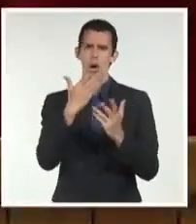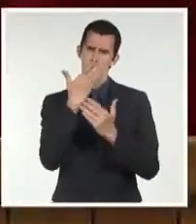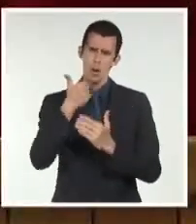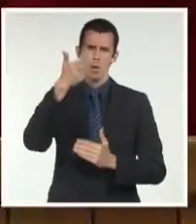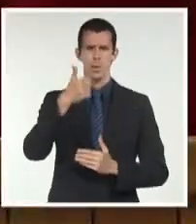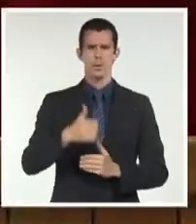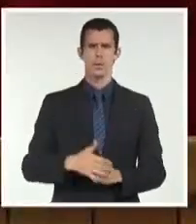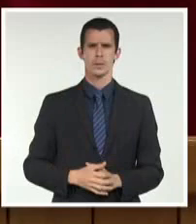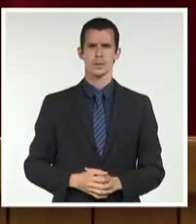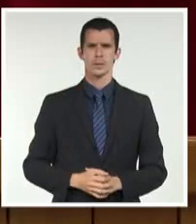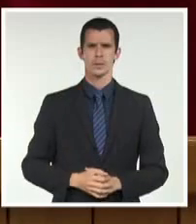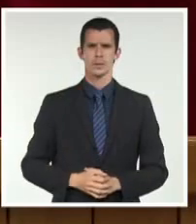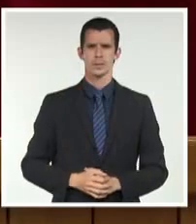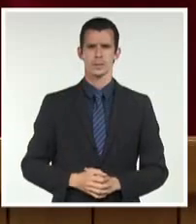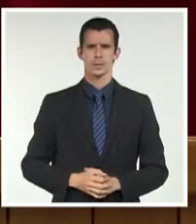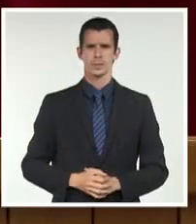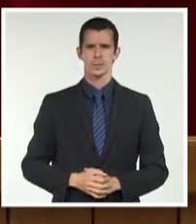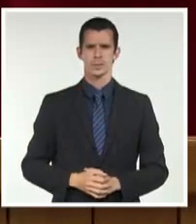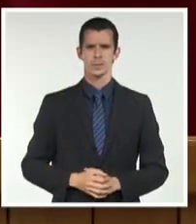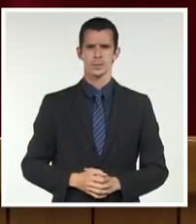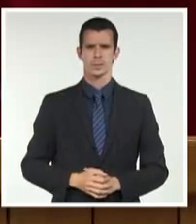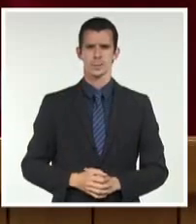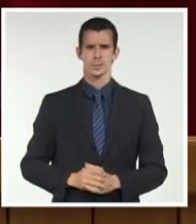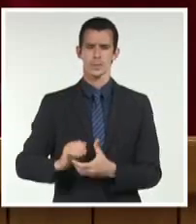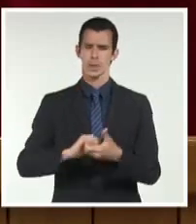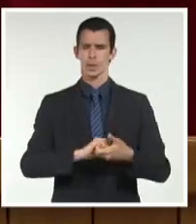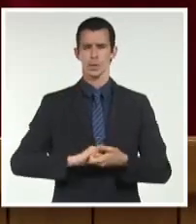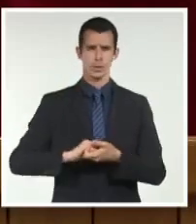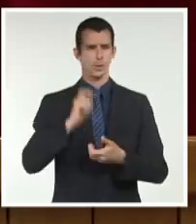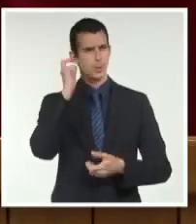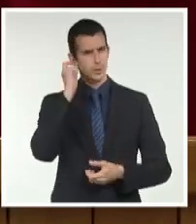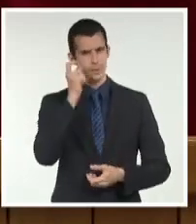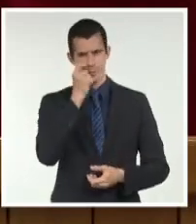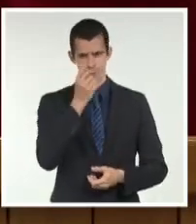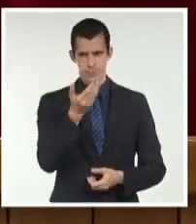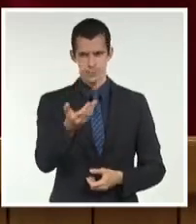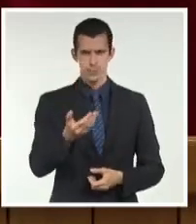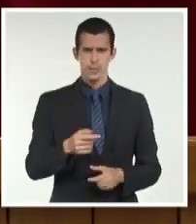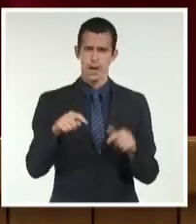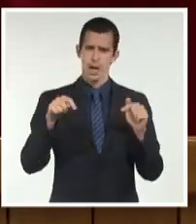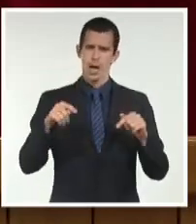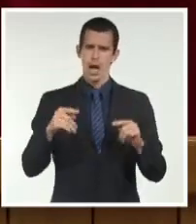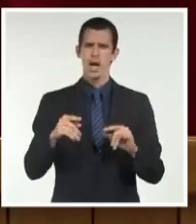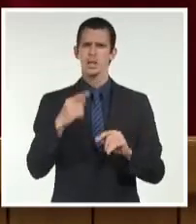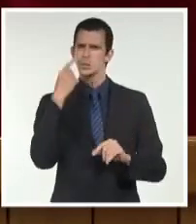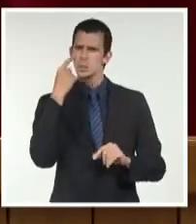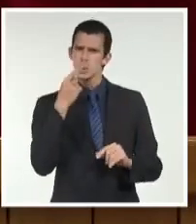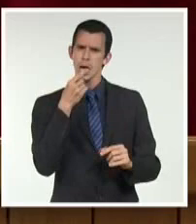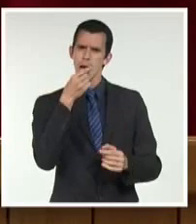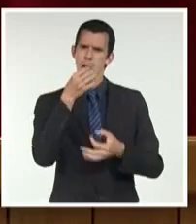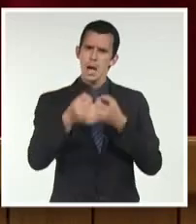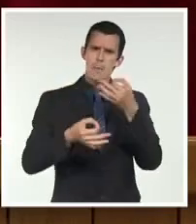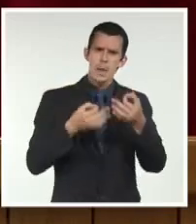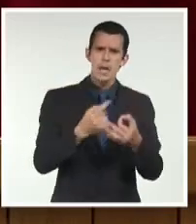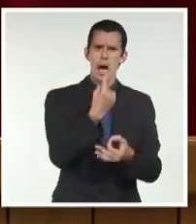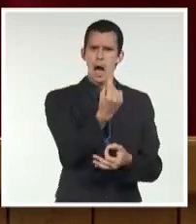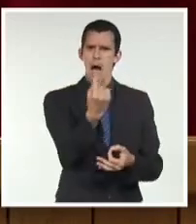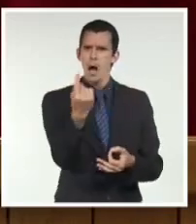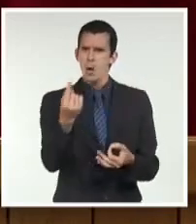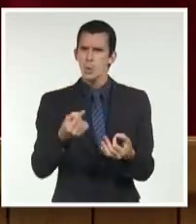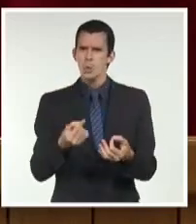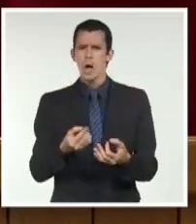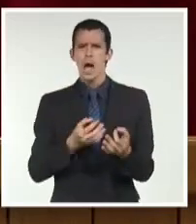Compañeras y compañeros, en estas sesiones se han informado cambios importantes para destrabar e impulsar resortes